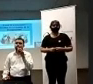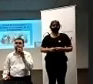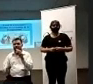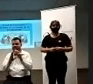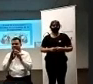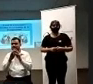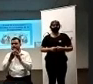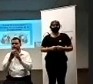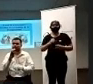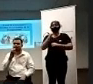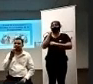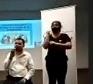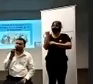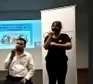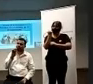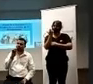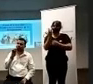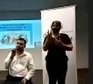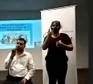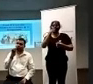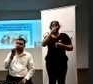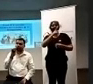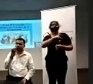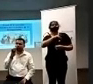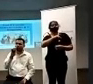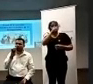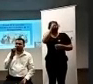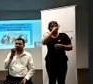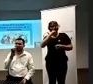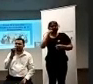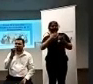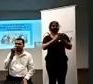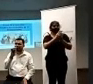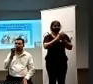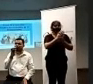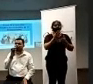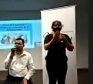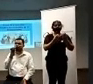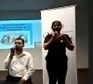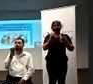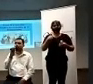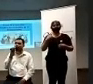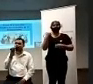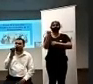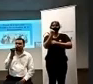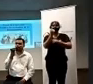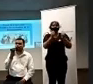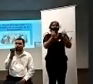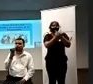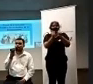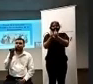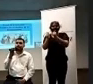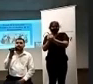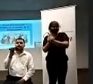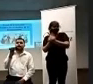un tratamiento social, necesita socializar, necesitamos sentirnos útiles.